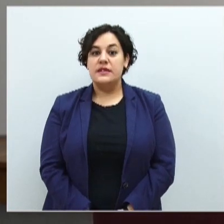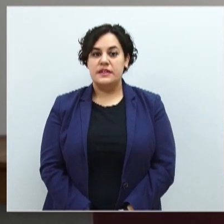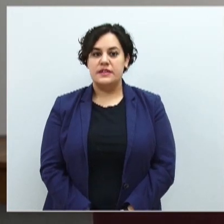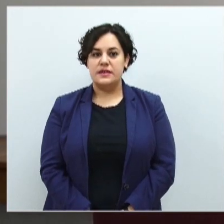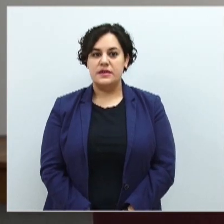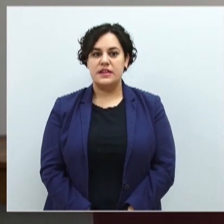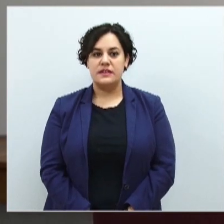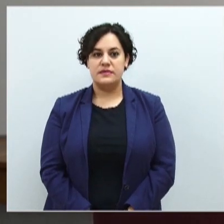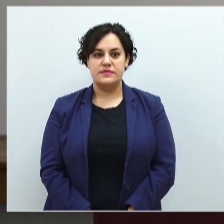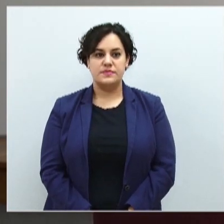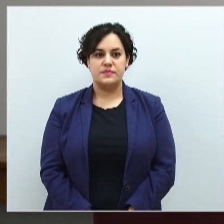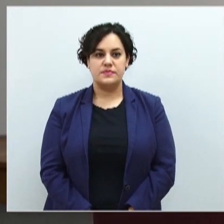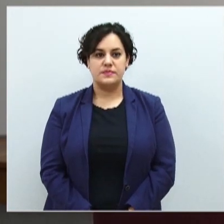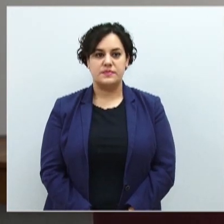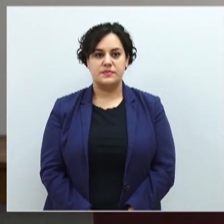¿Estamos?